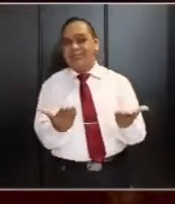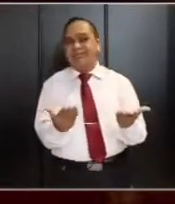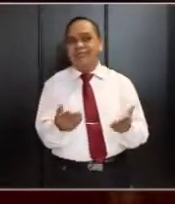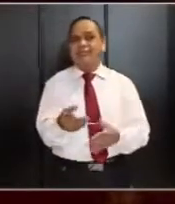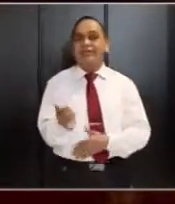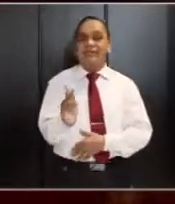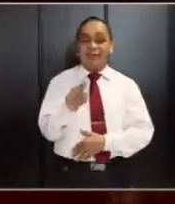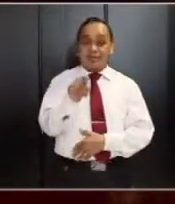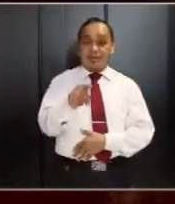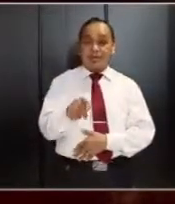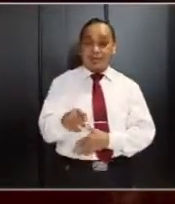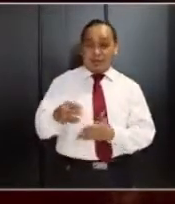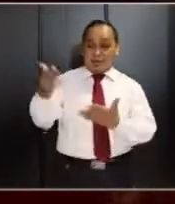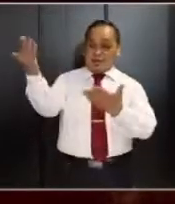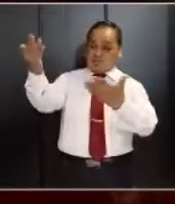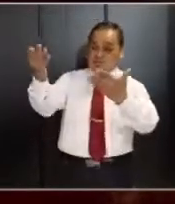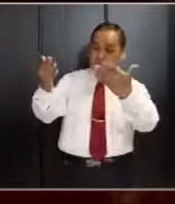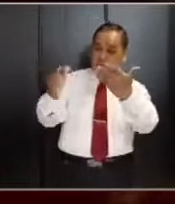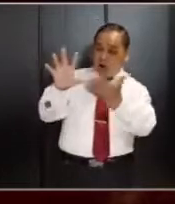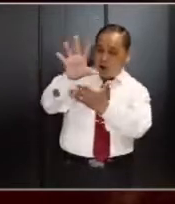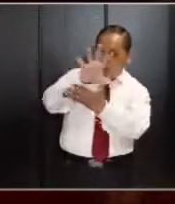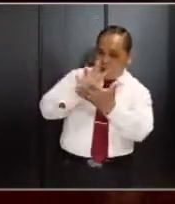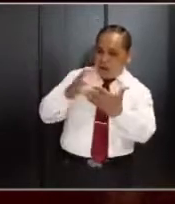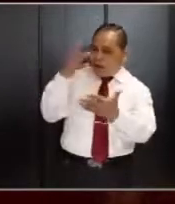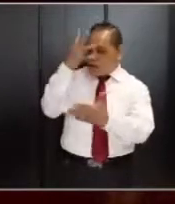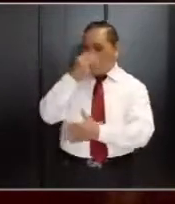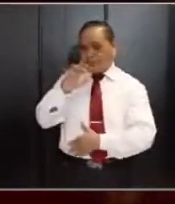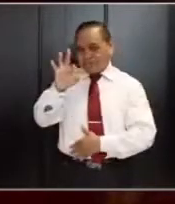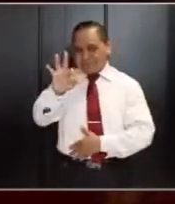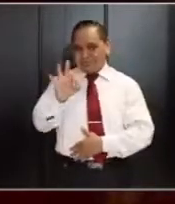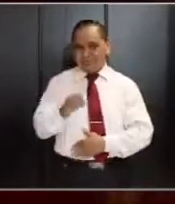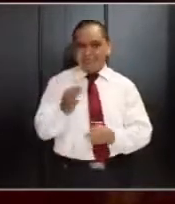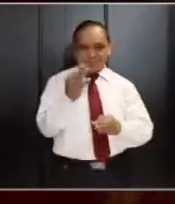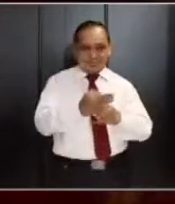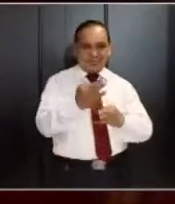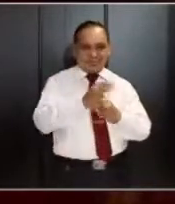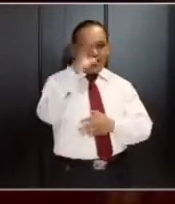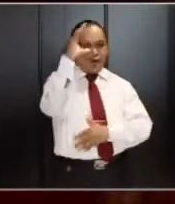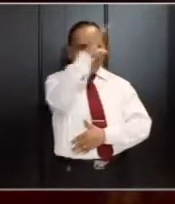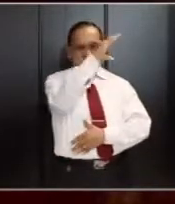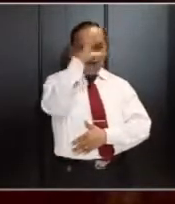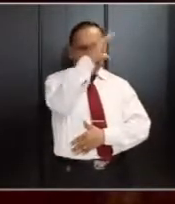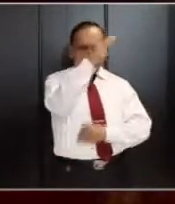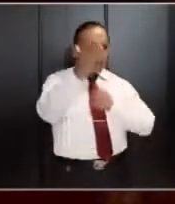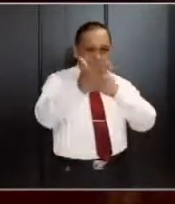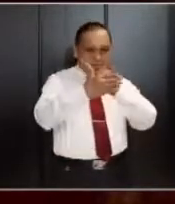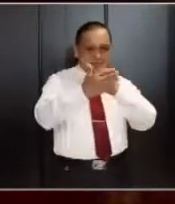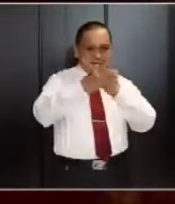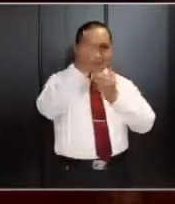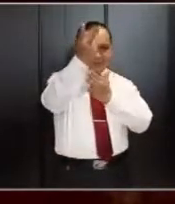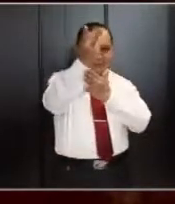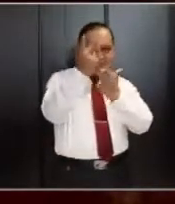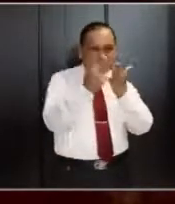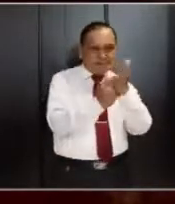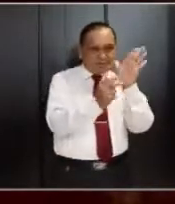ya te pone muy bella. Pero las mamás, ahorita les tomamos la foto y para el próximo programa las presentamos cómo